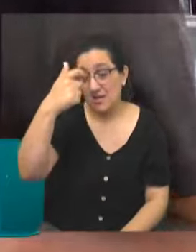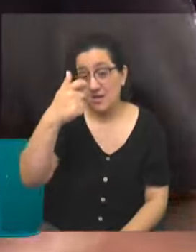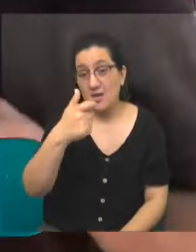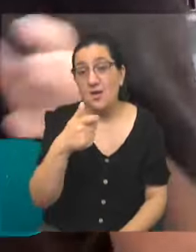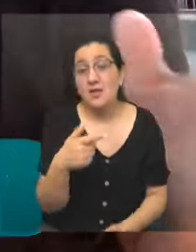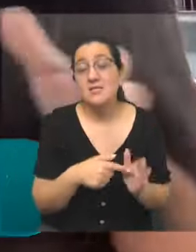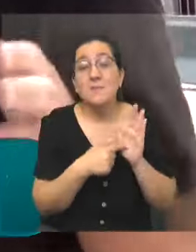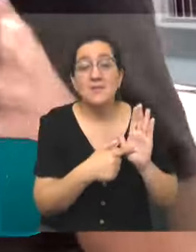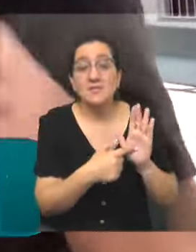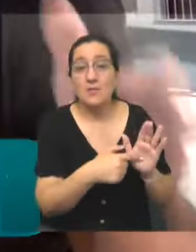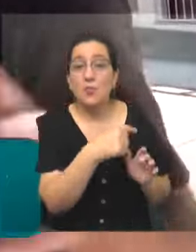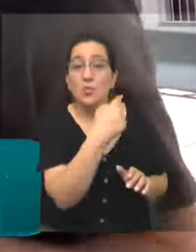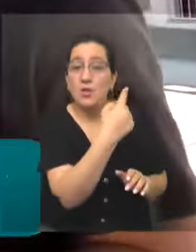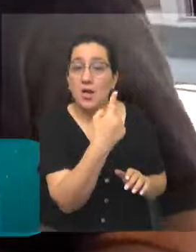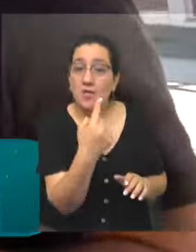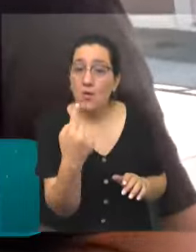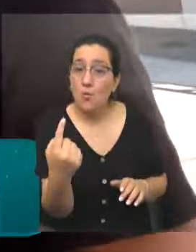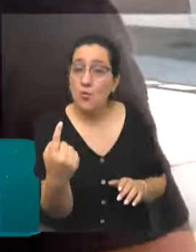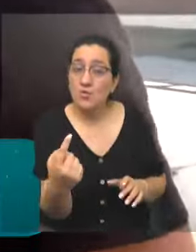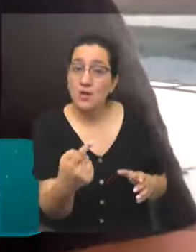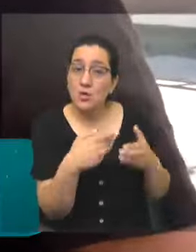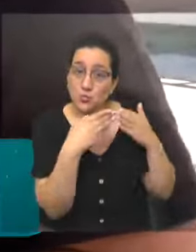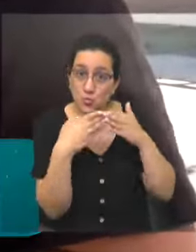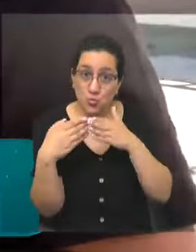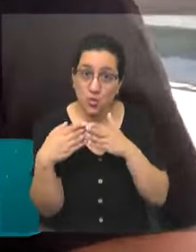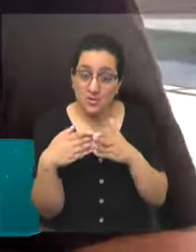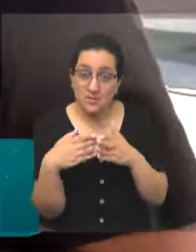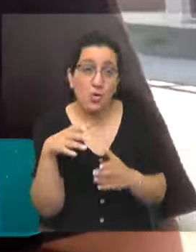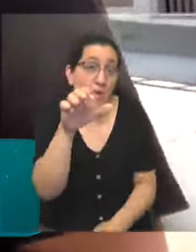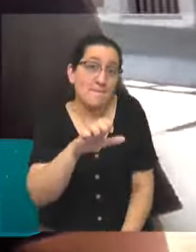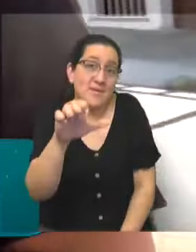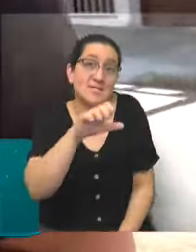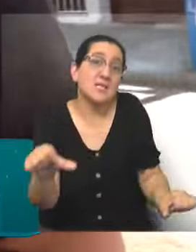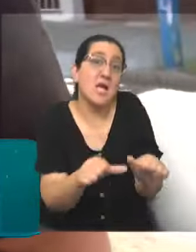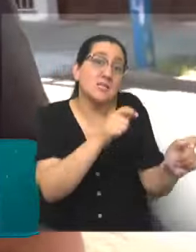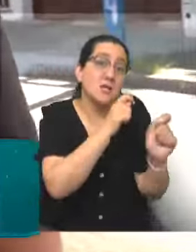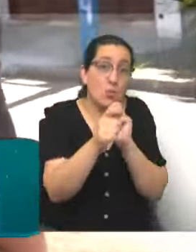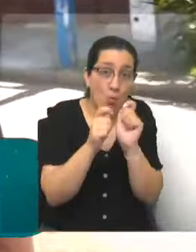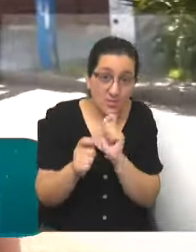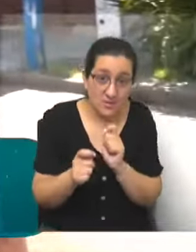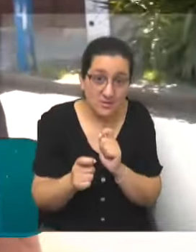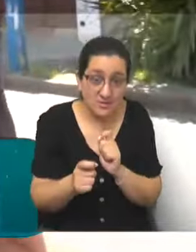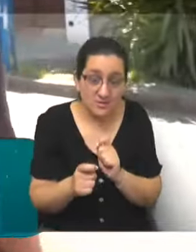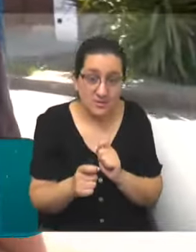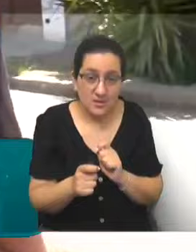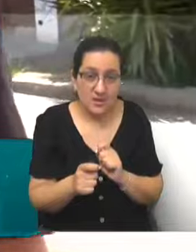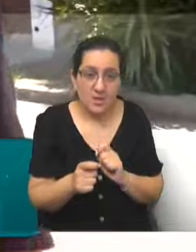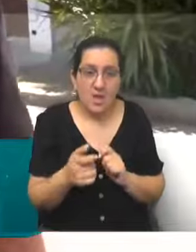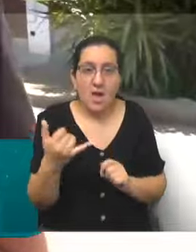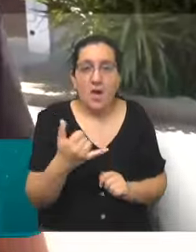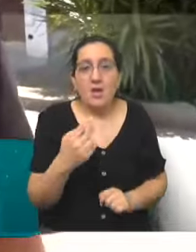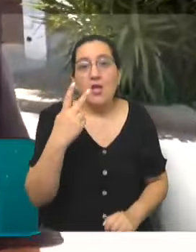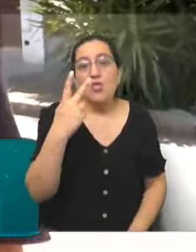presenta por cada una, es presentado por cada una de las consultoras o empresas que realizan este tipo de estudios, arrojan